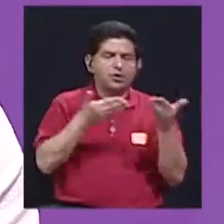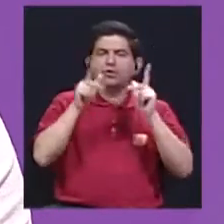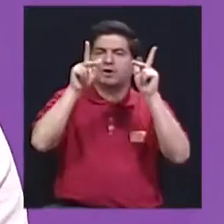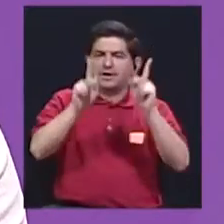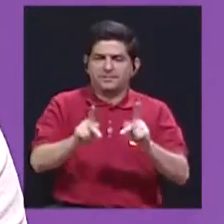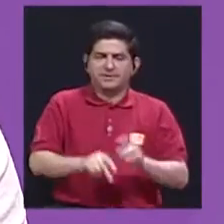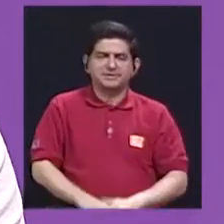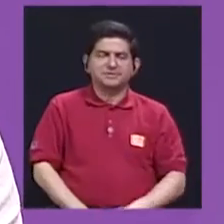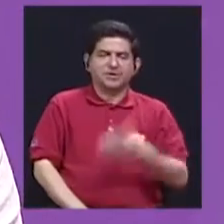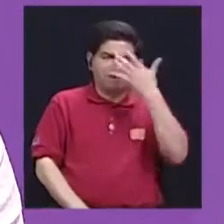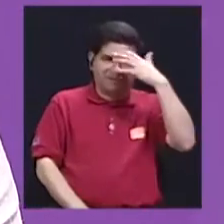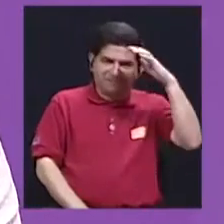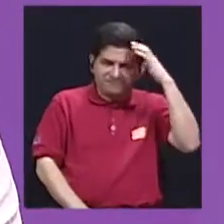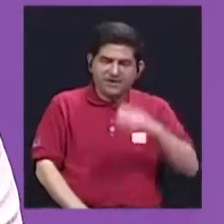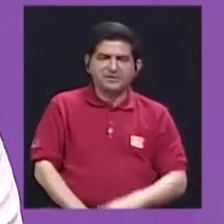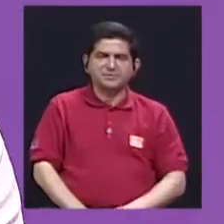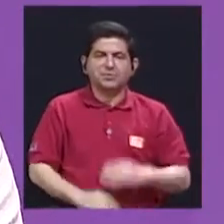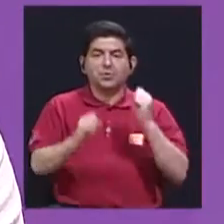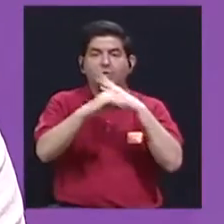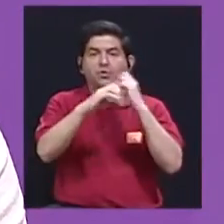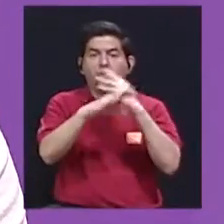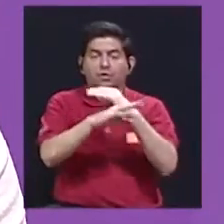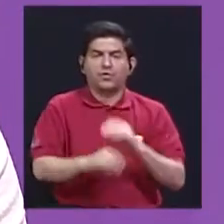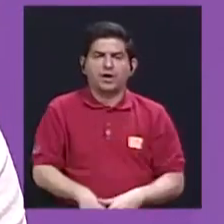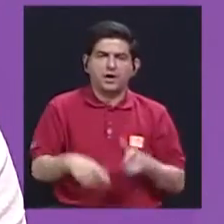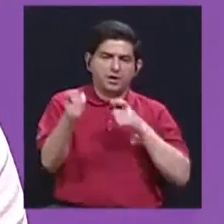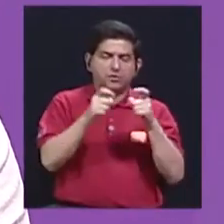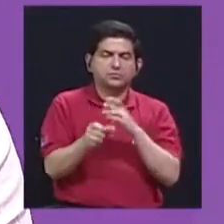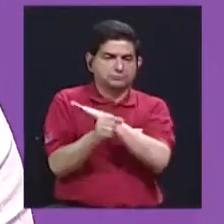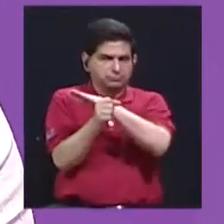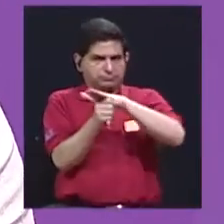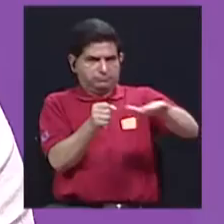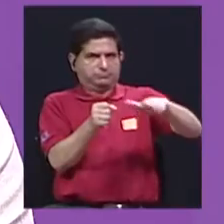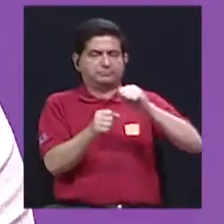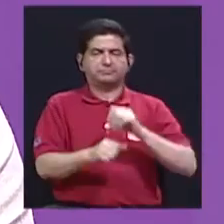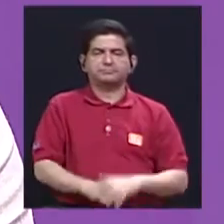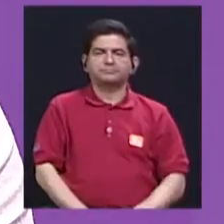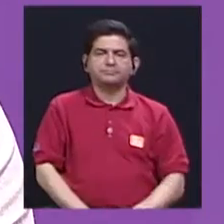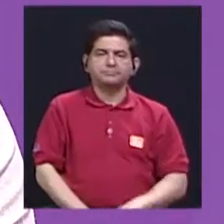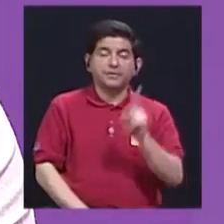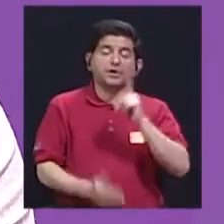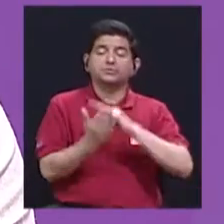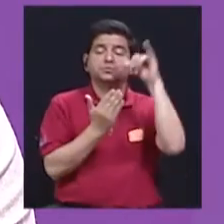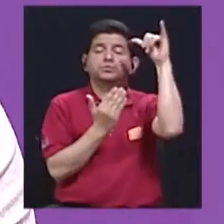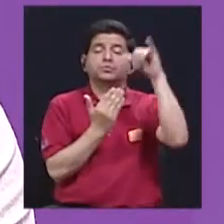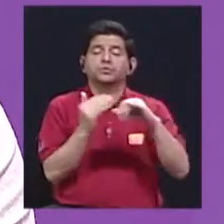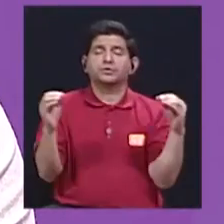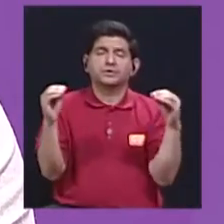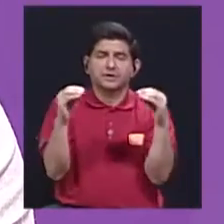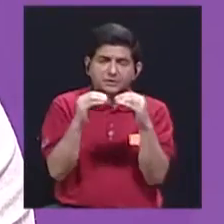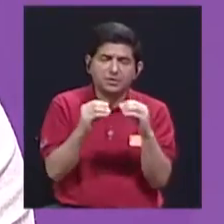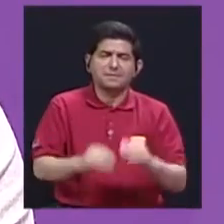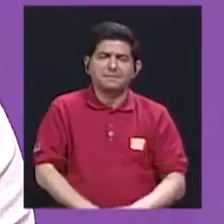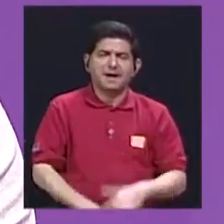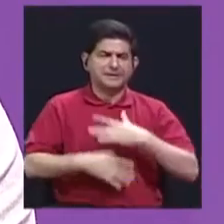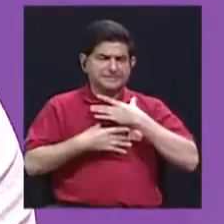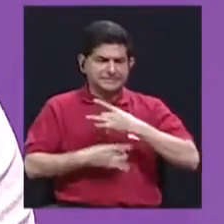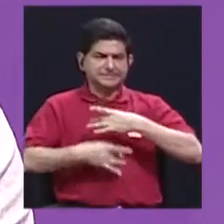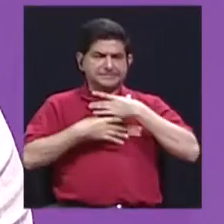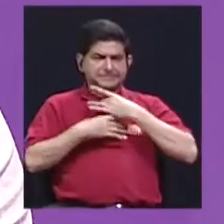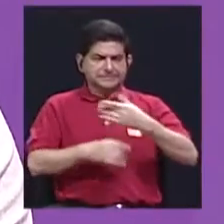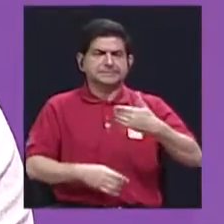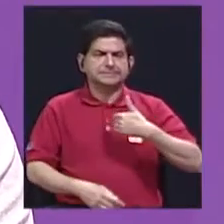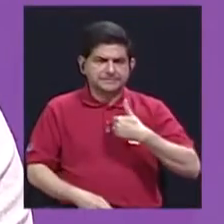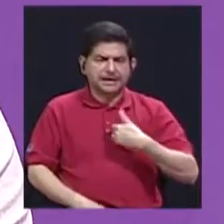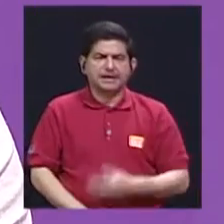cliente facebook correos o sea es un manejo bastante integral entonces es uno de los proyectos más más ambiciosos que tenemos